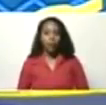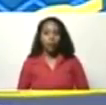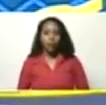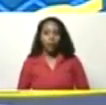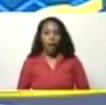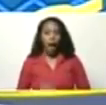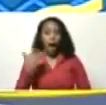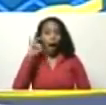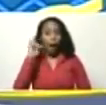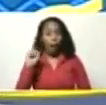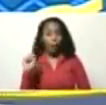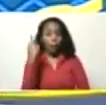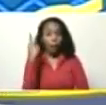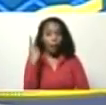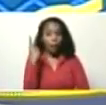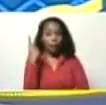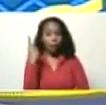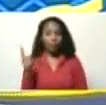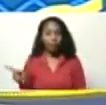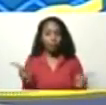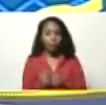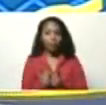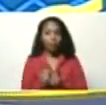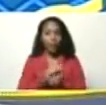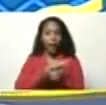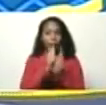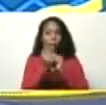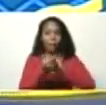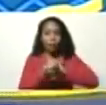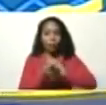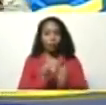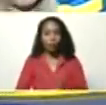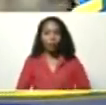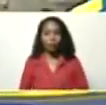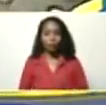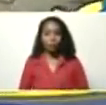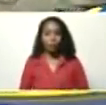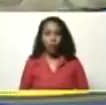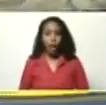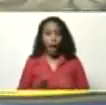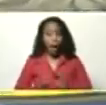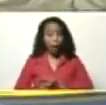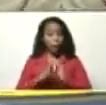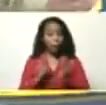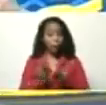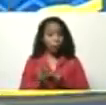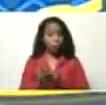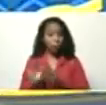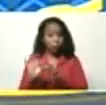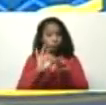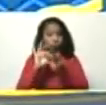Estaba la primera pequeña transición entre el mundo unipolar